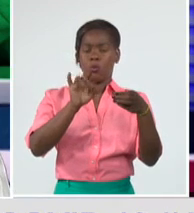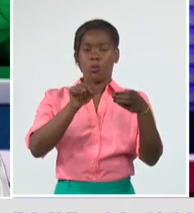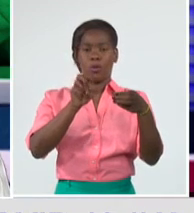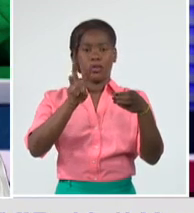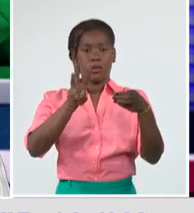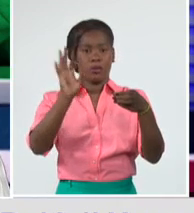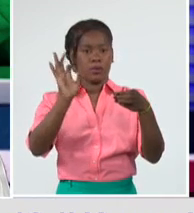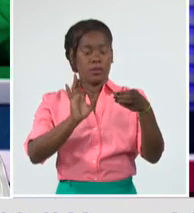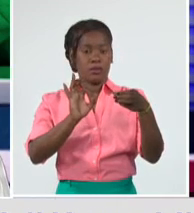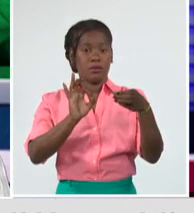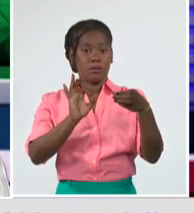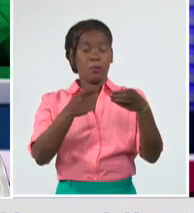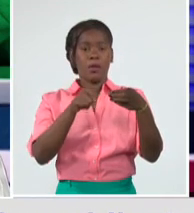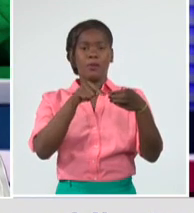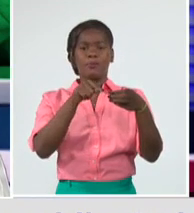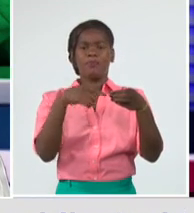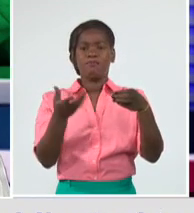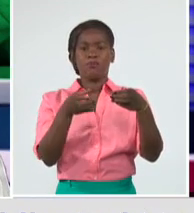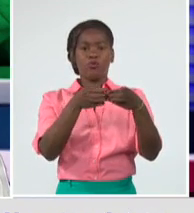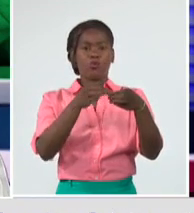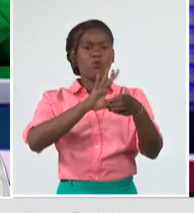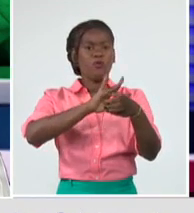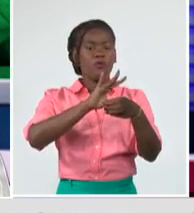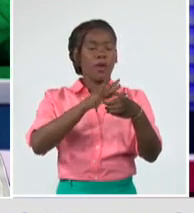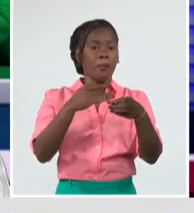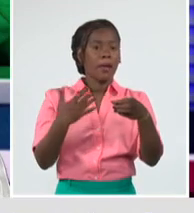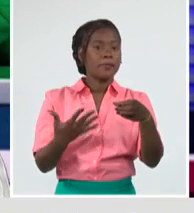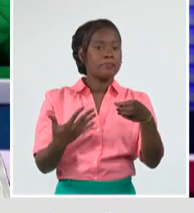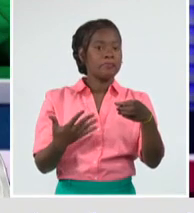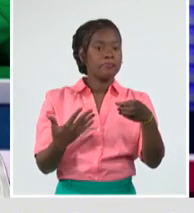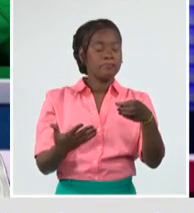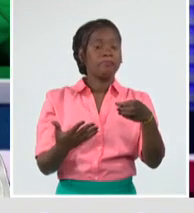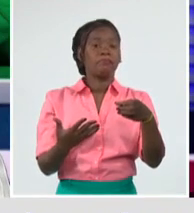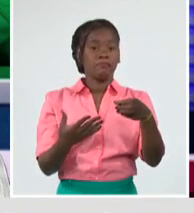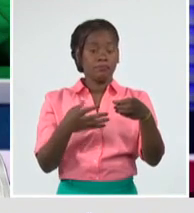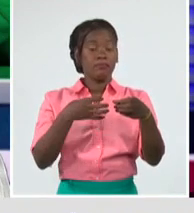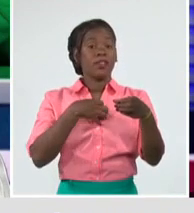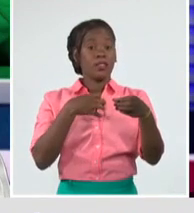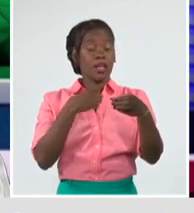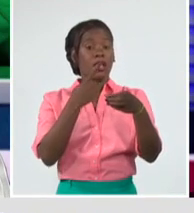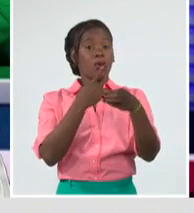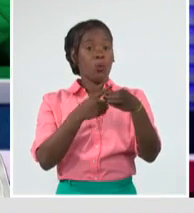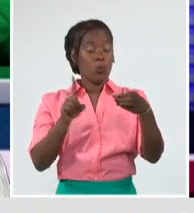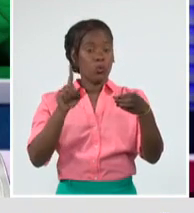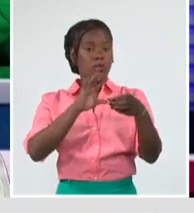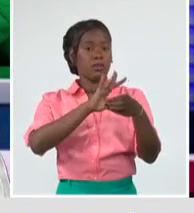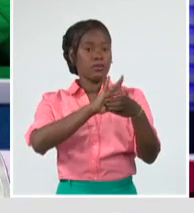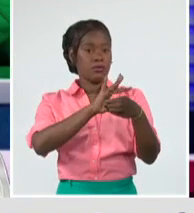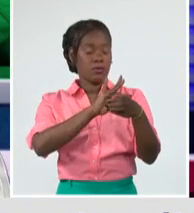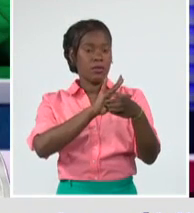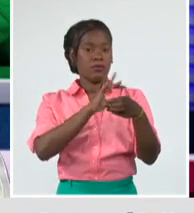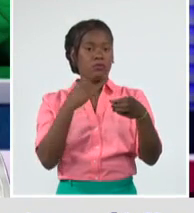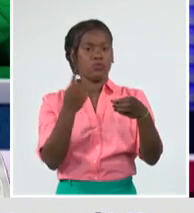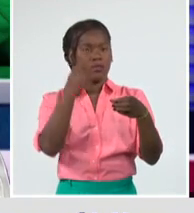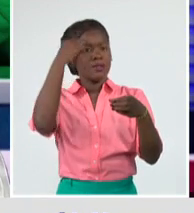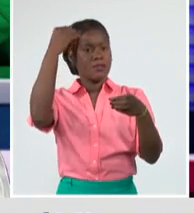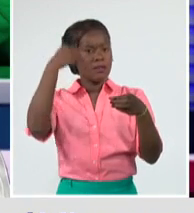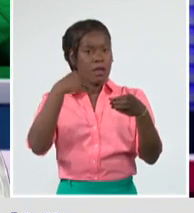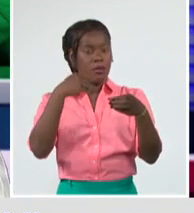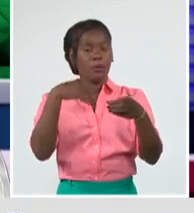las comorbilidades que padecían estos pacientes antes de fallecer, las conocidas: